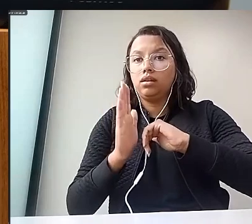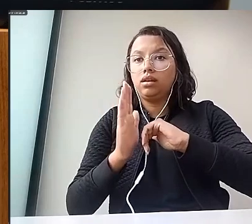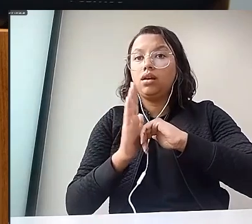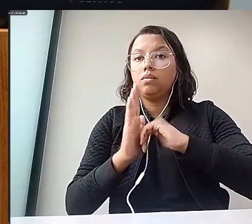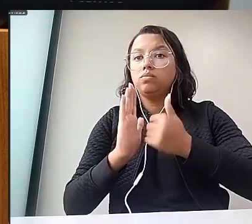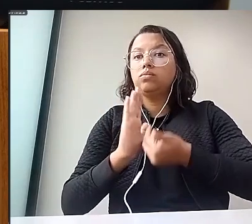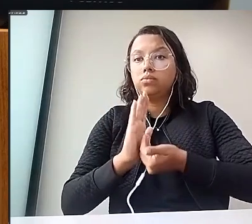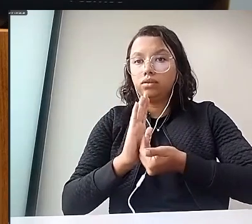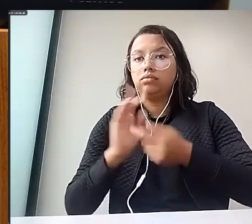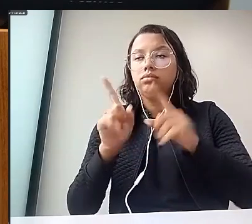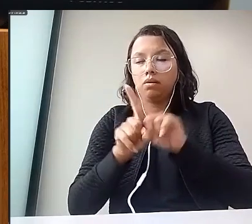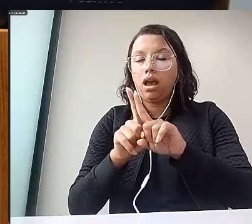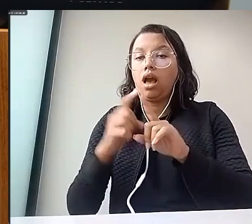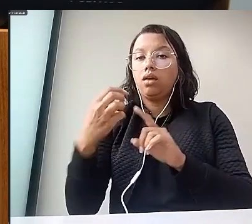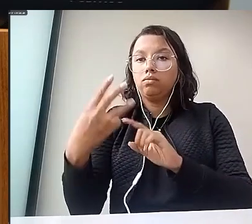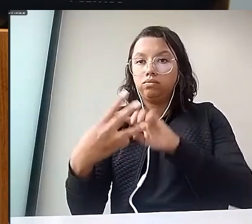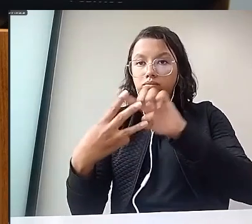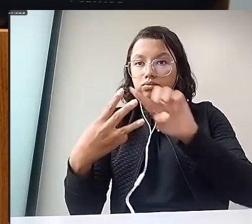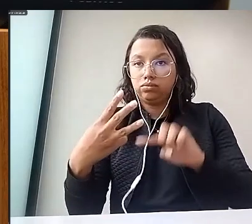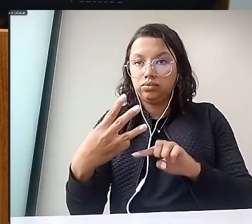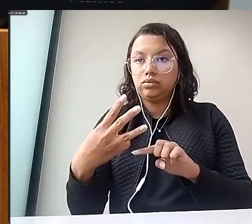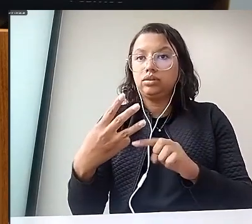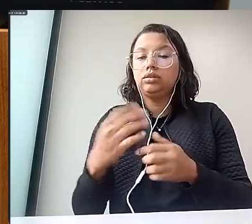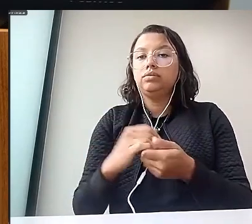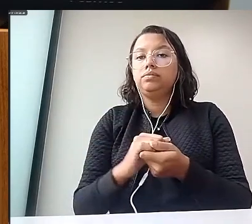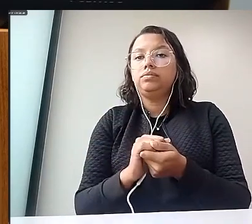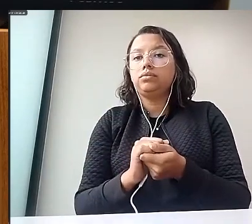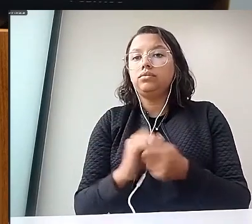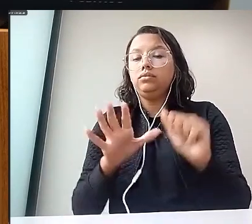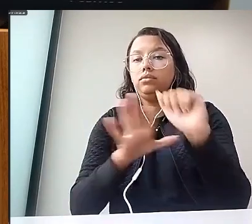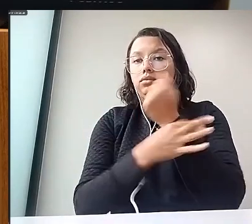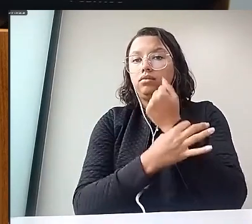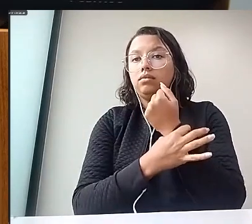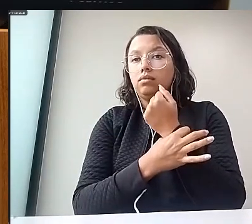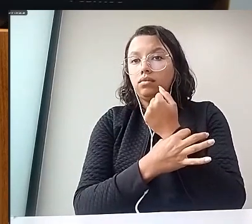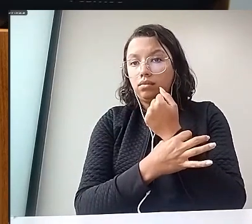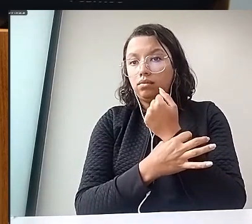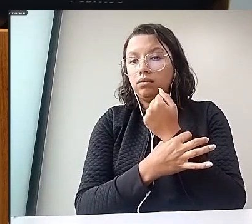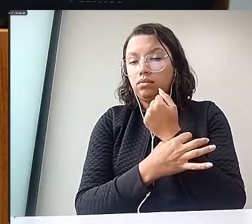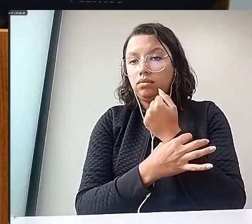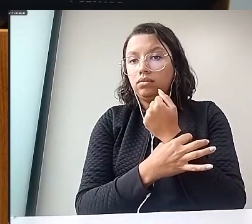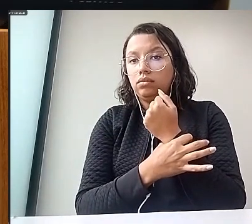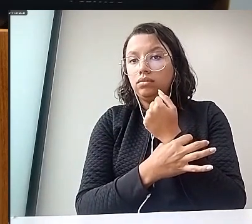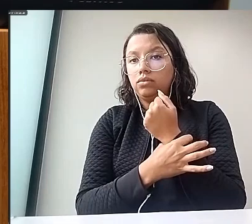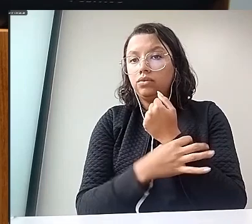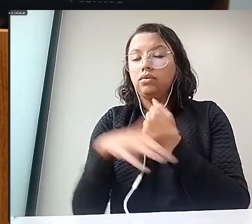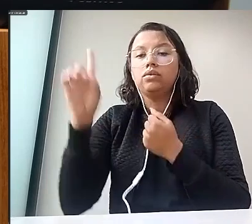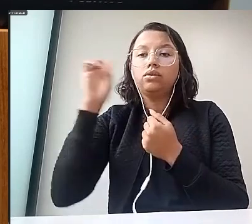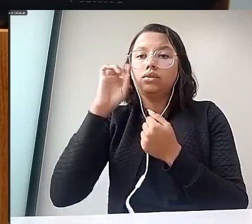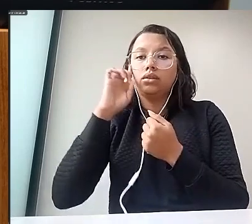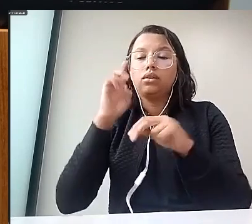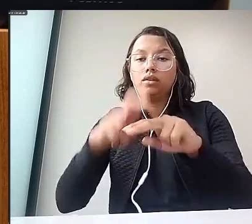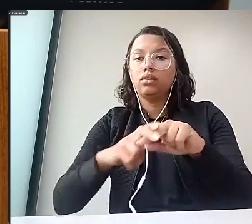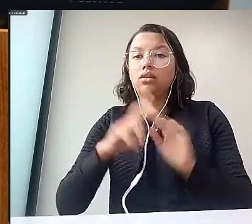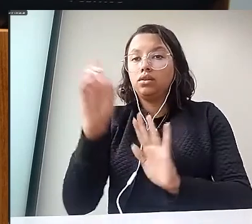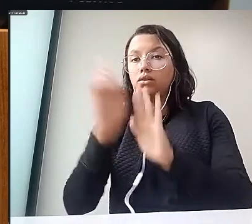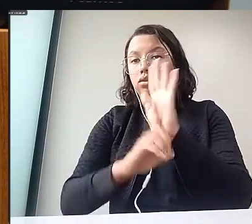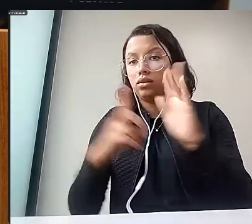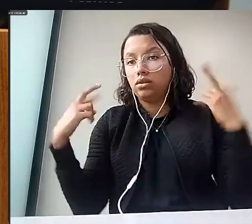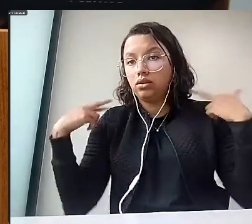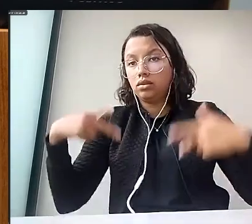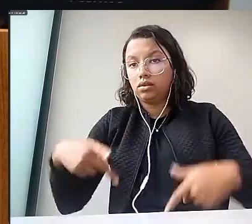individuo. De modo que la garantía más cotidiana, diaria de los derechos humanos por